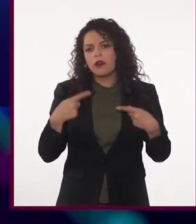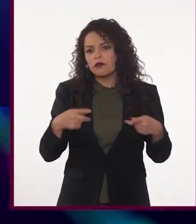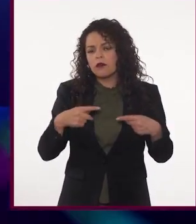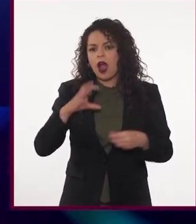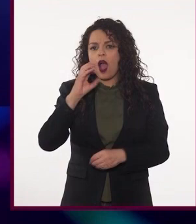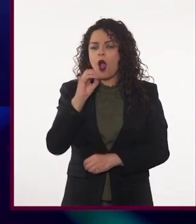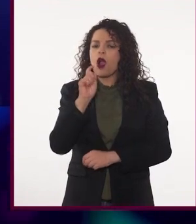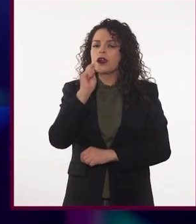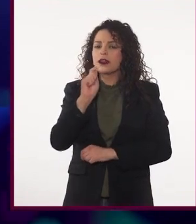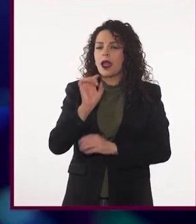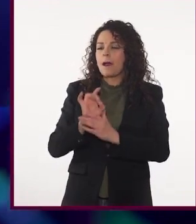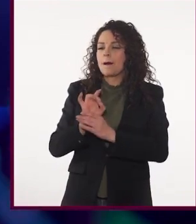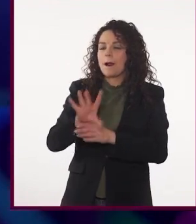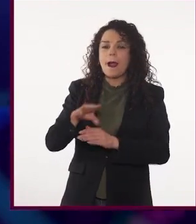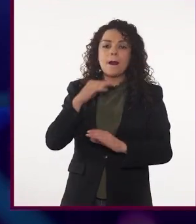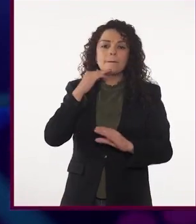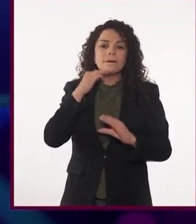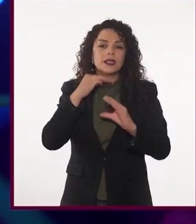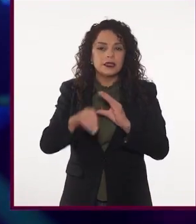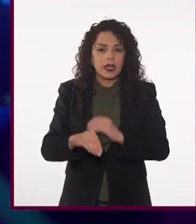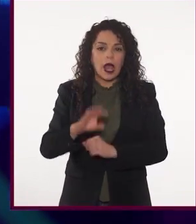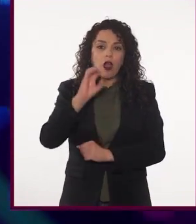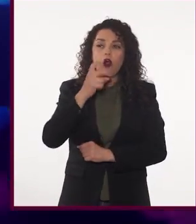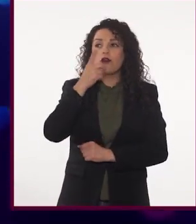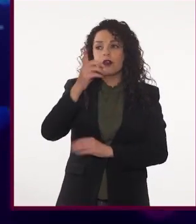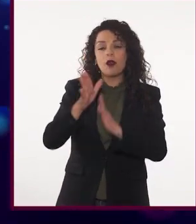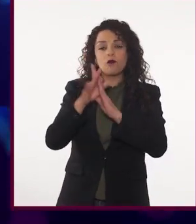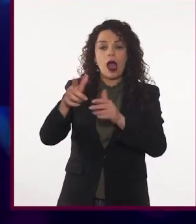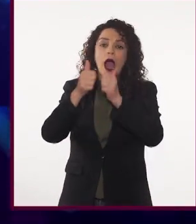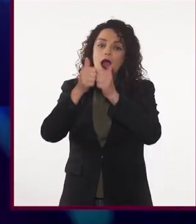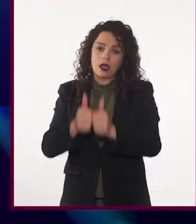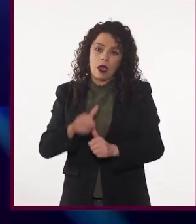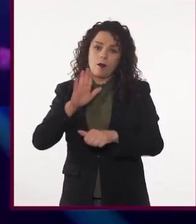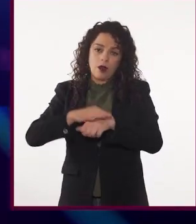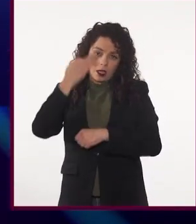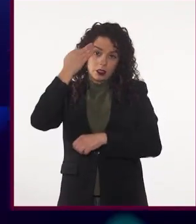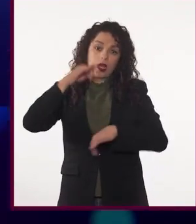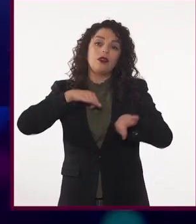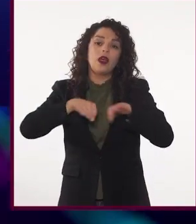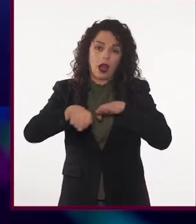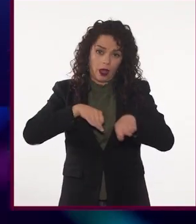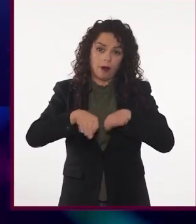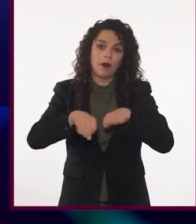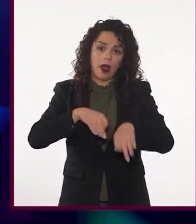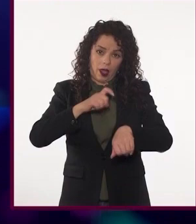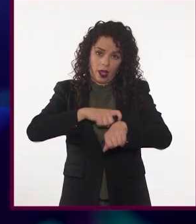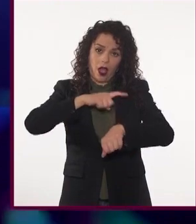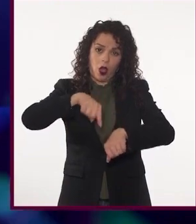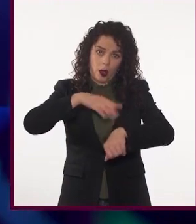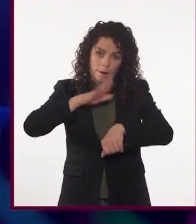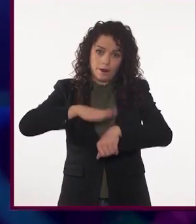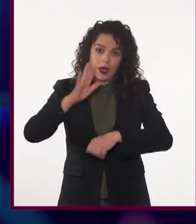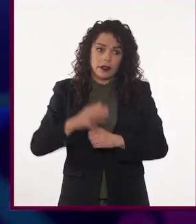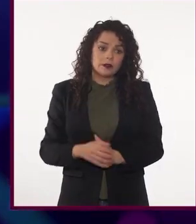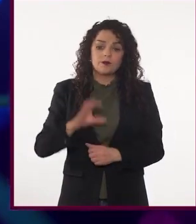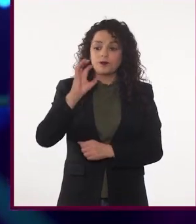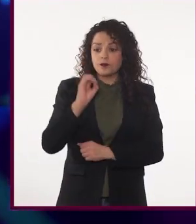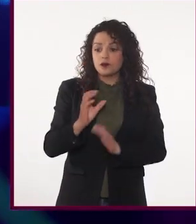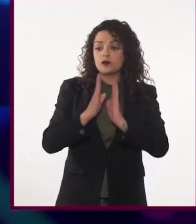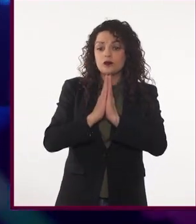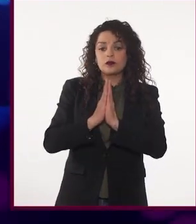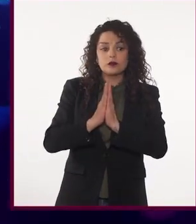mandarle mensajes, de pedirle que se quede más tiempo a trabajar, de decirle que le tienen que